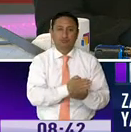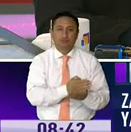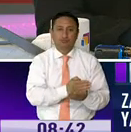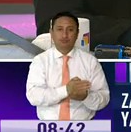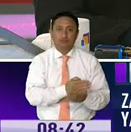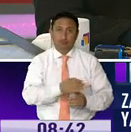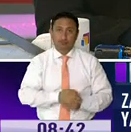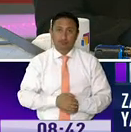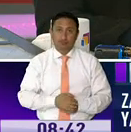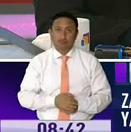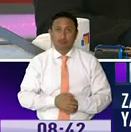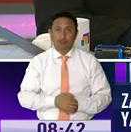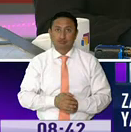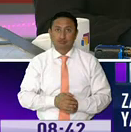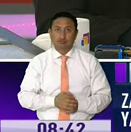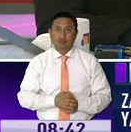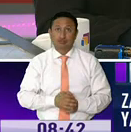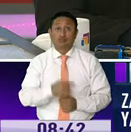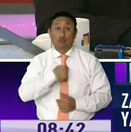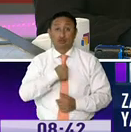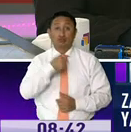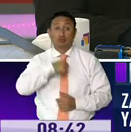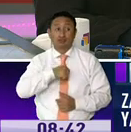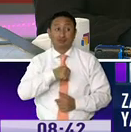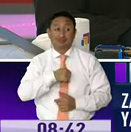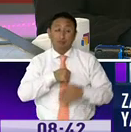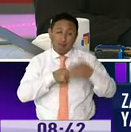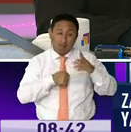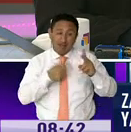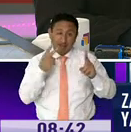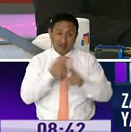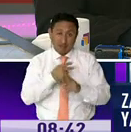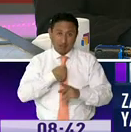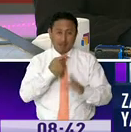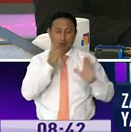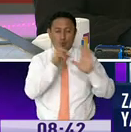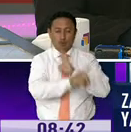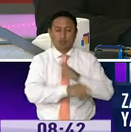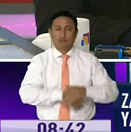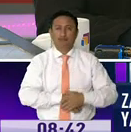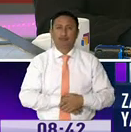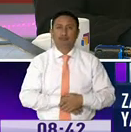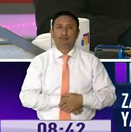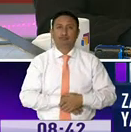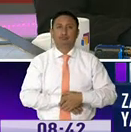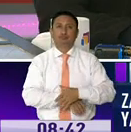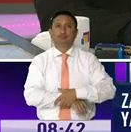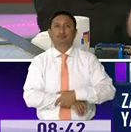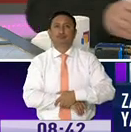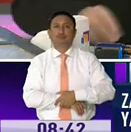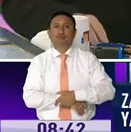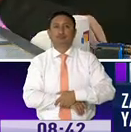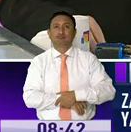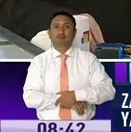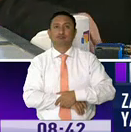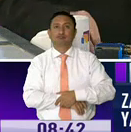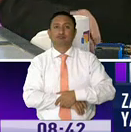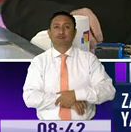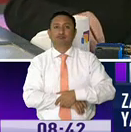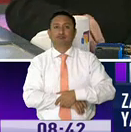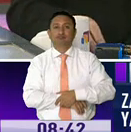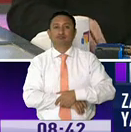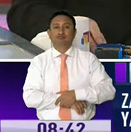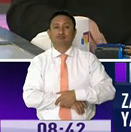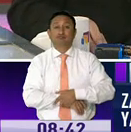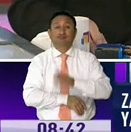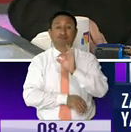nosotros no podemos poner las denuncias a todos, pero sí en los casos más graves vamos a colocar también las denuncias penales. Importante, ingeniero Zapata, lo que nos